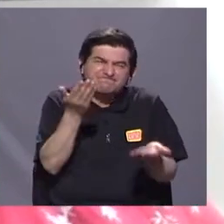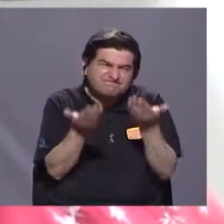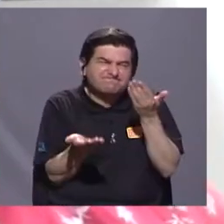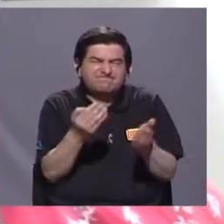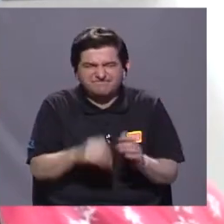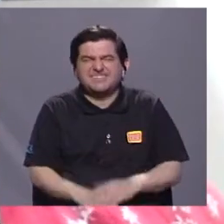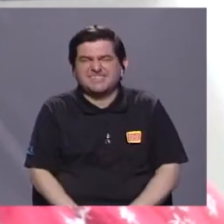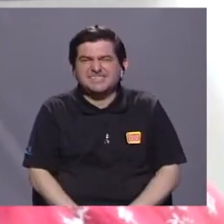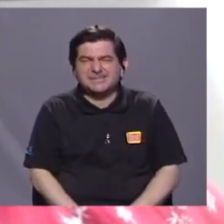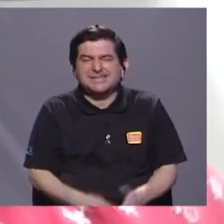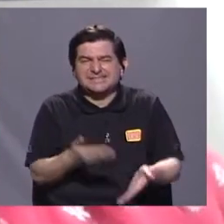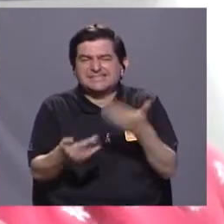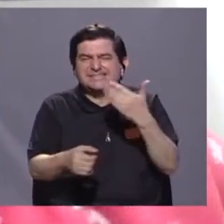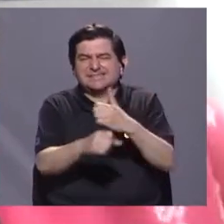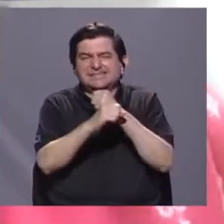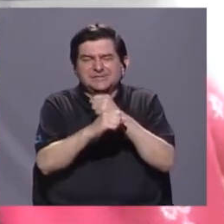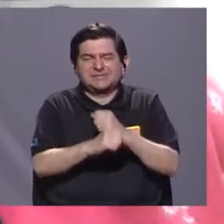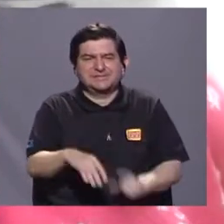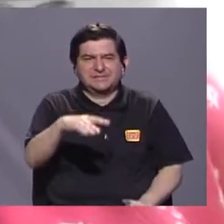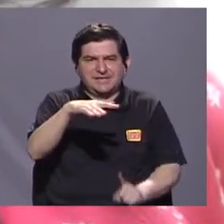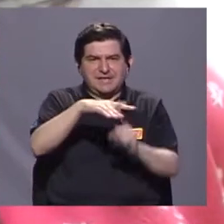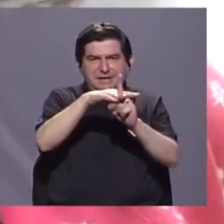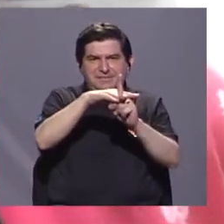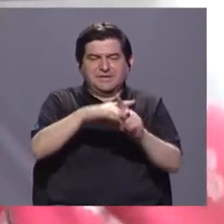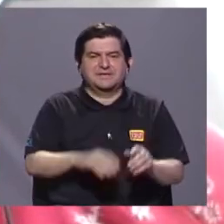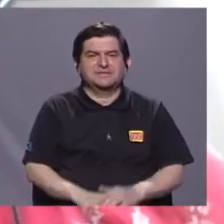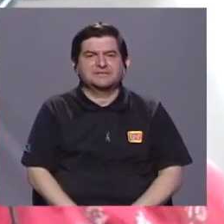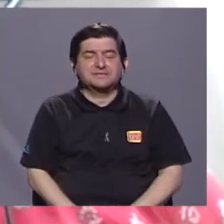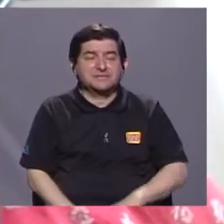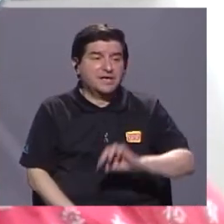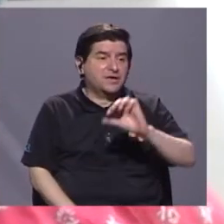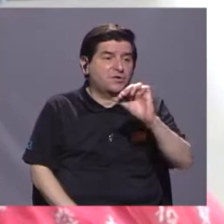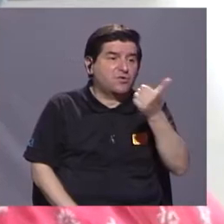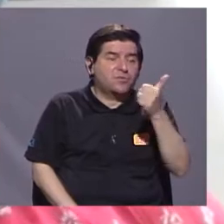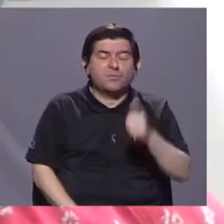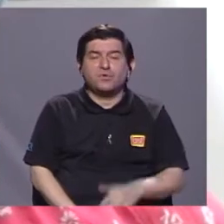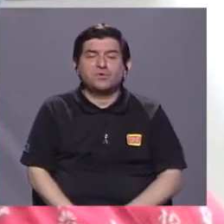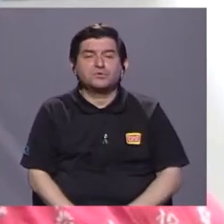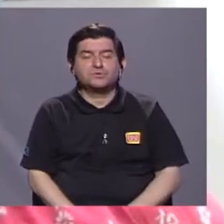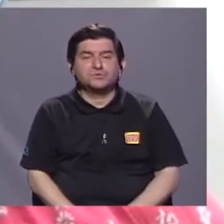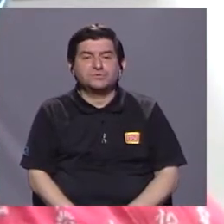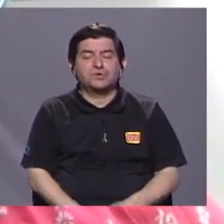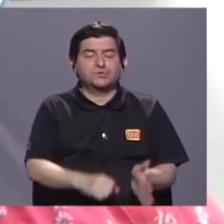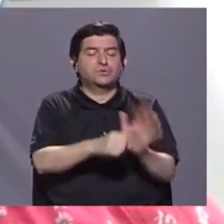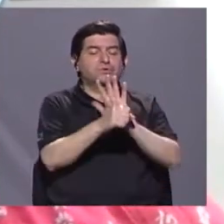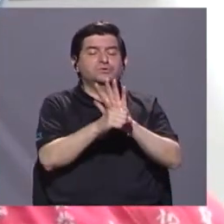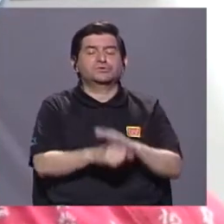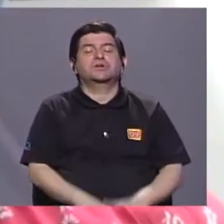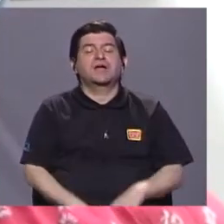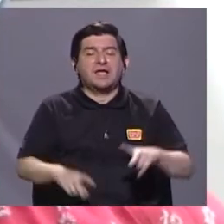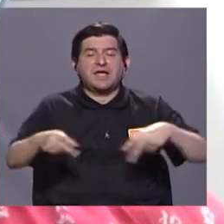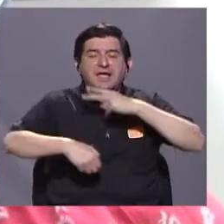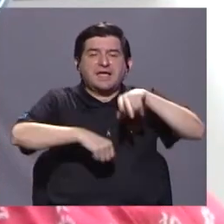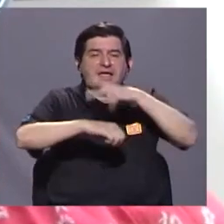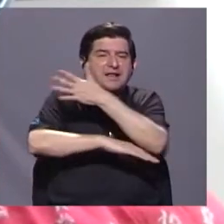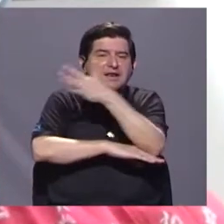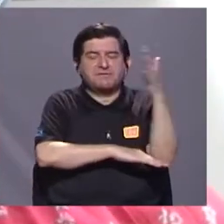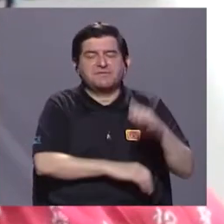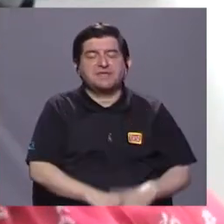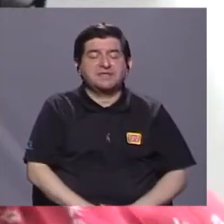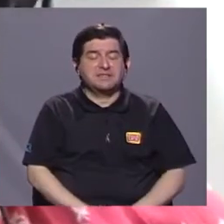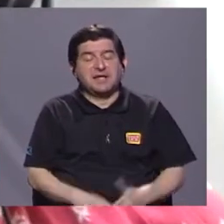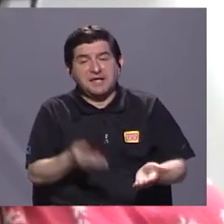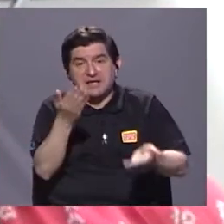el virus surgió como surgen y surgieron nosotros coronavirus que son de vida silvestre de murciélagos o roedores